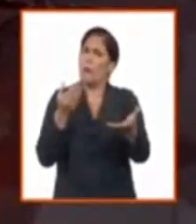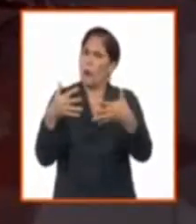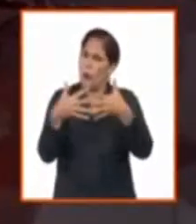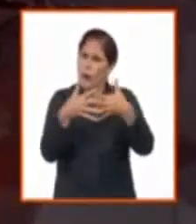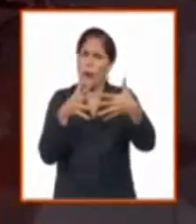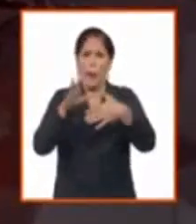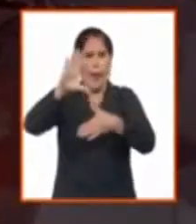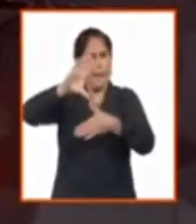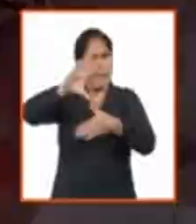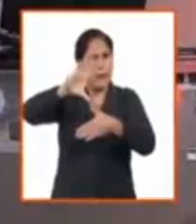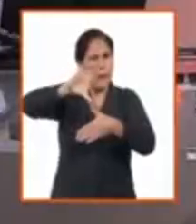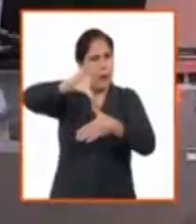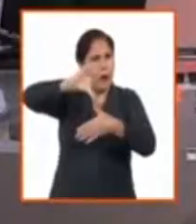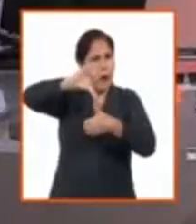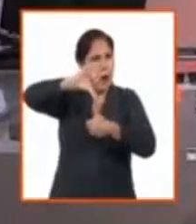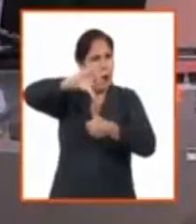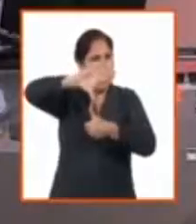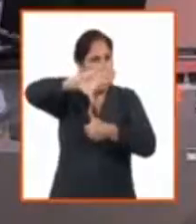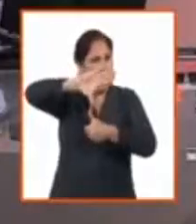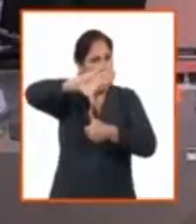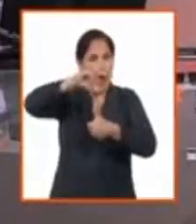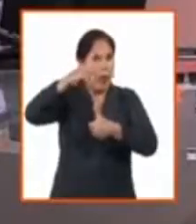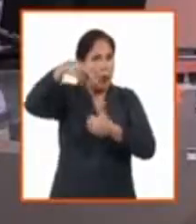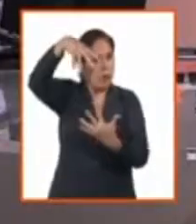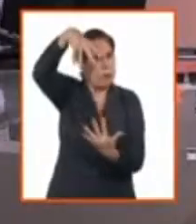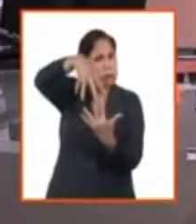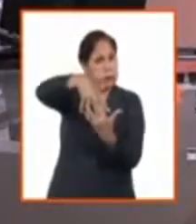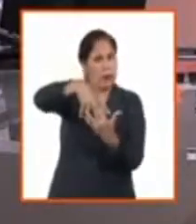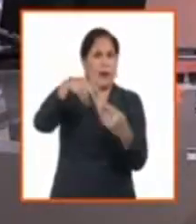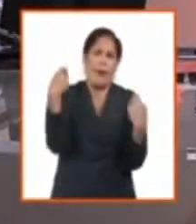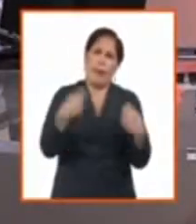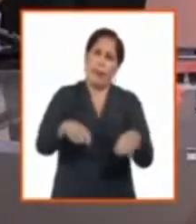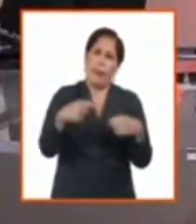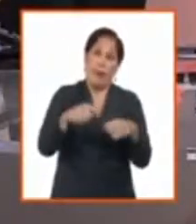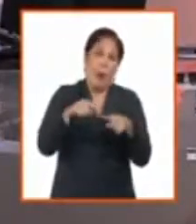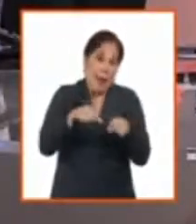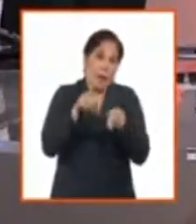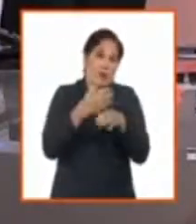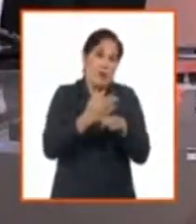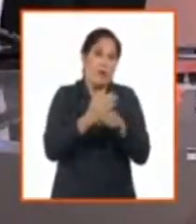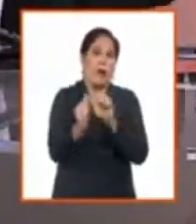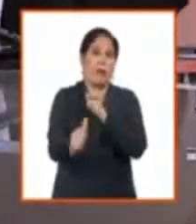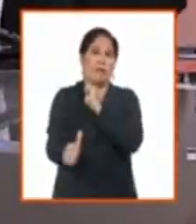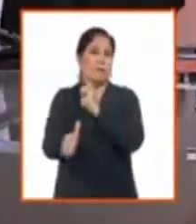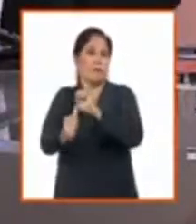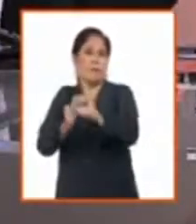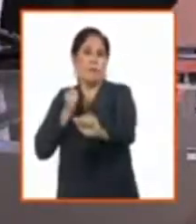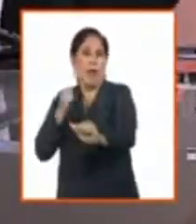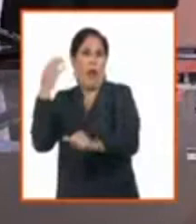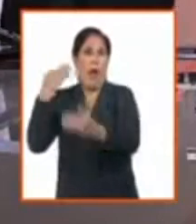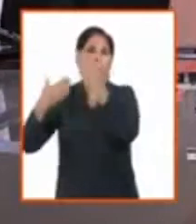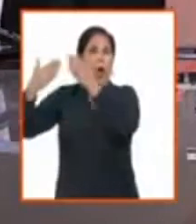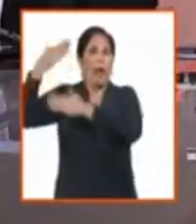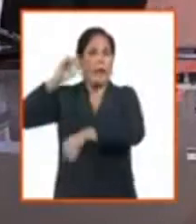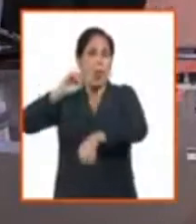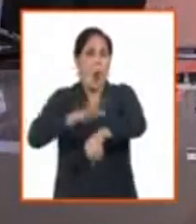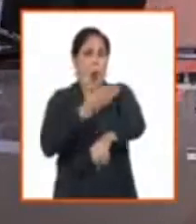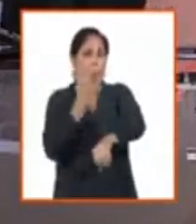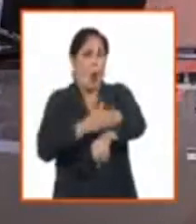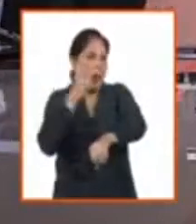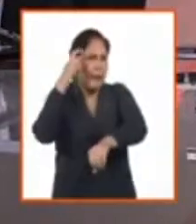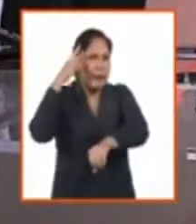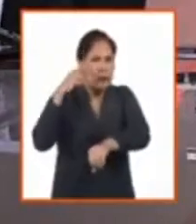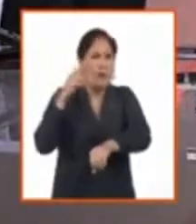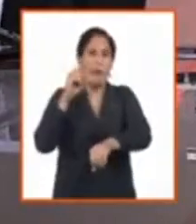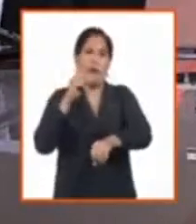dos américas eso que evidentemente como muchos señalaron esto es un retroceso a lo que existía desde 2004 recordar aquella